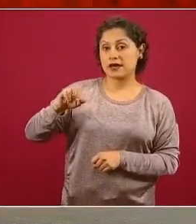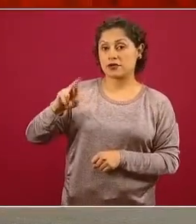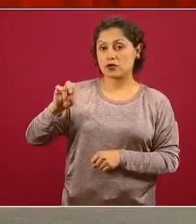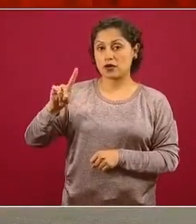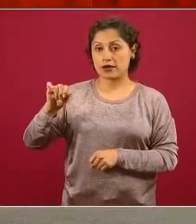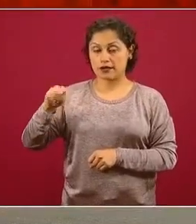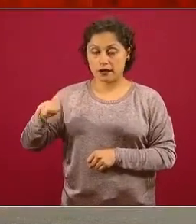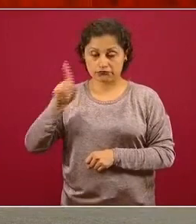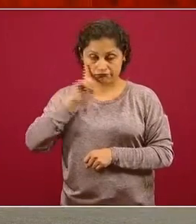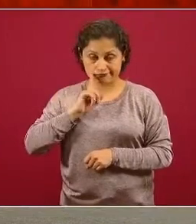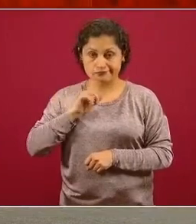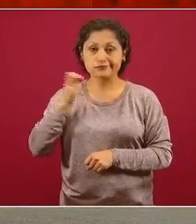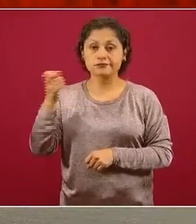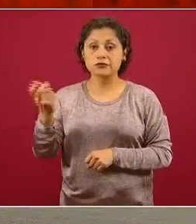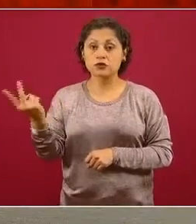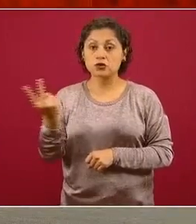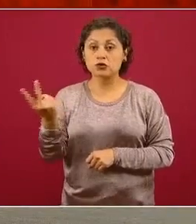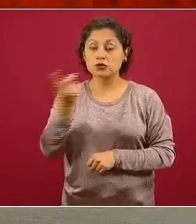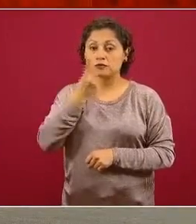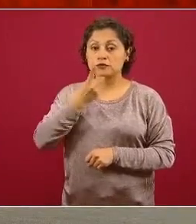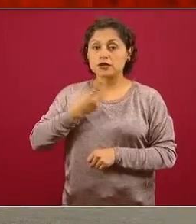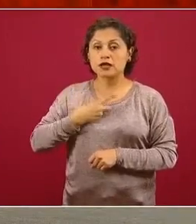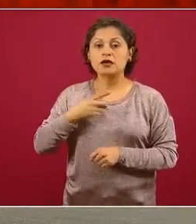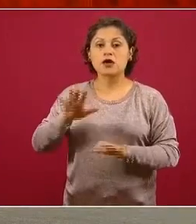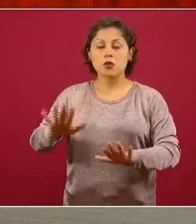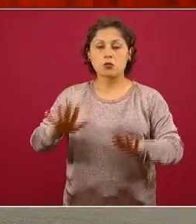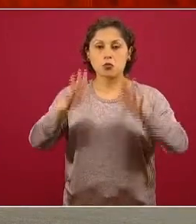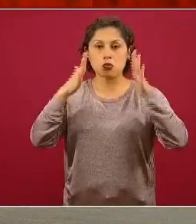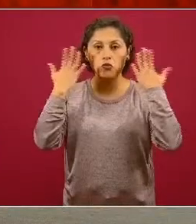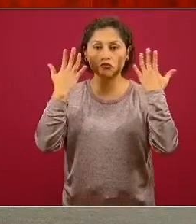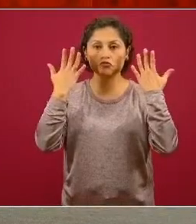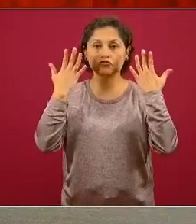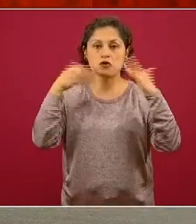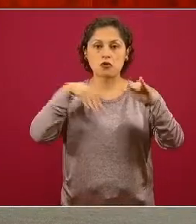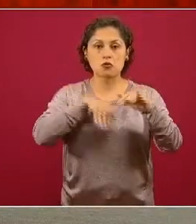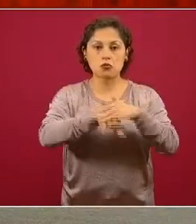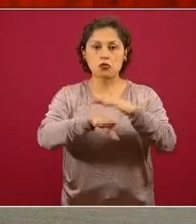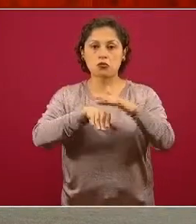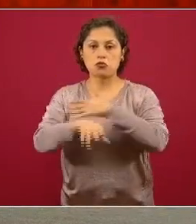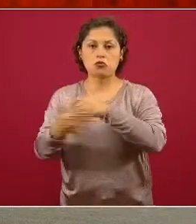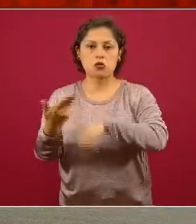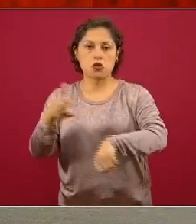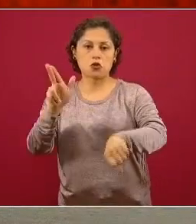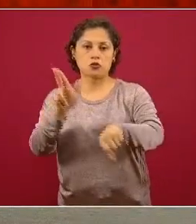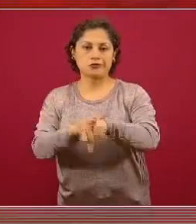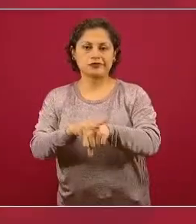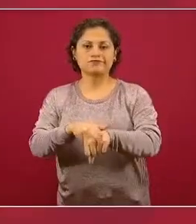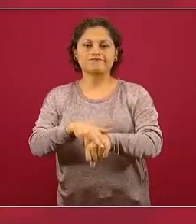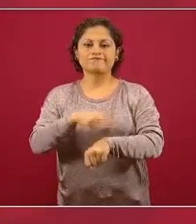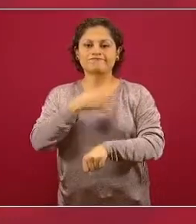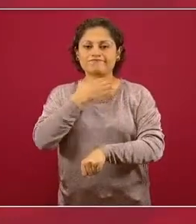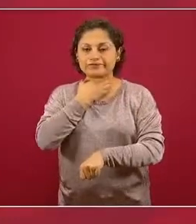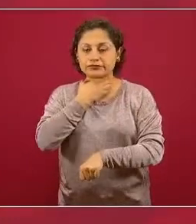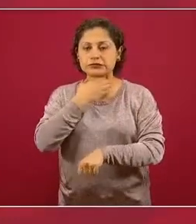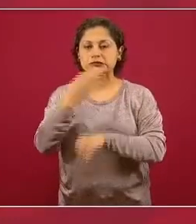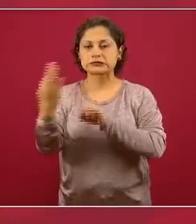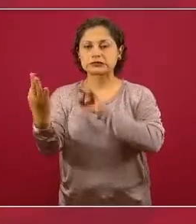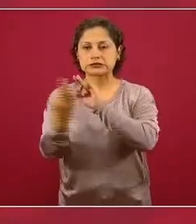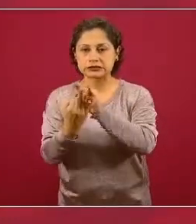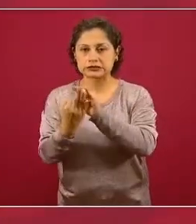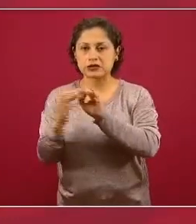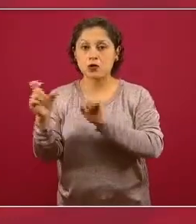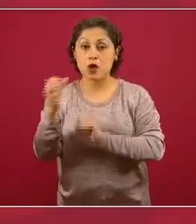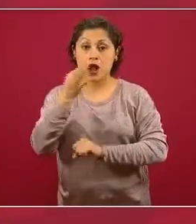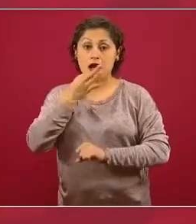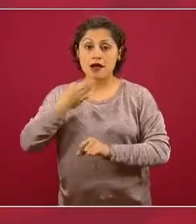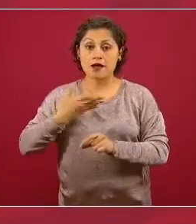alerta anticipada sobre la velocidad de ocupación hospitalaria. Esto ocurrió entre miércoles y jueves de